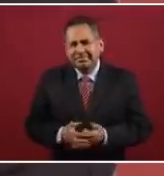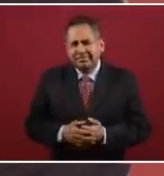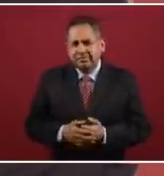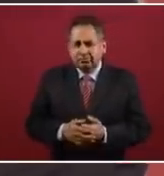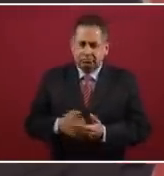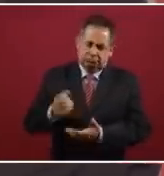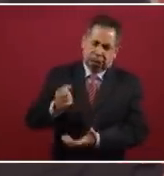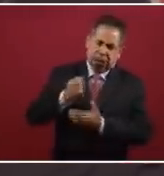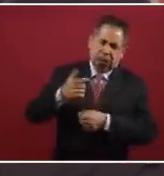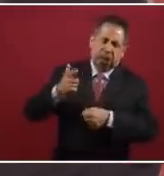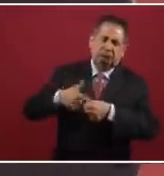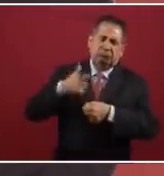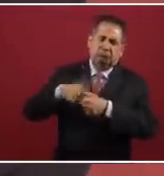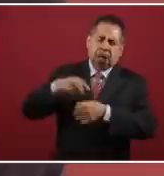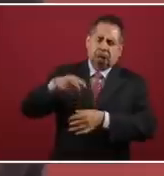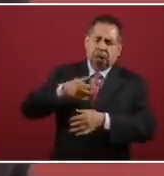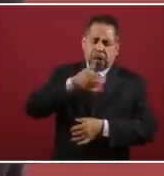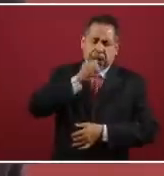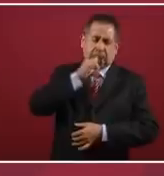tomarse un refresco.